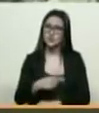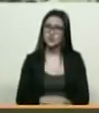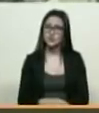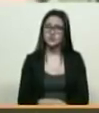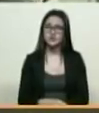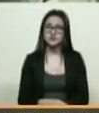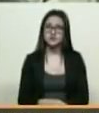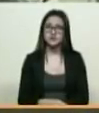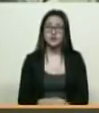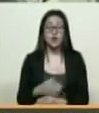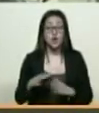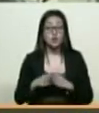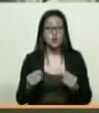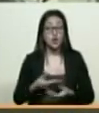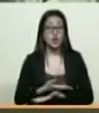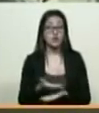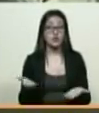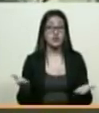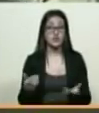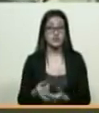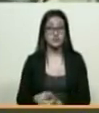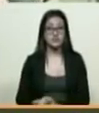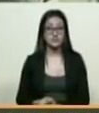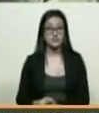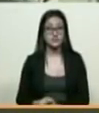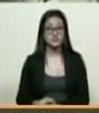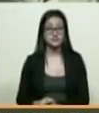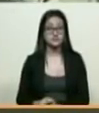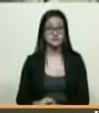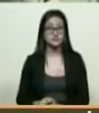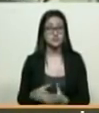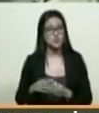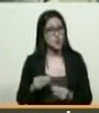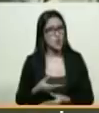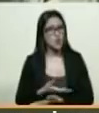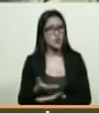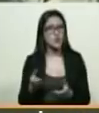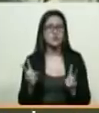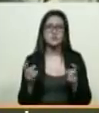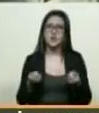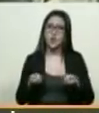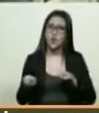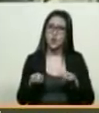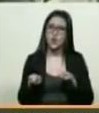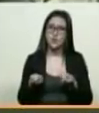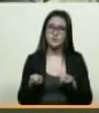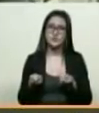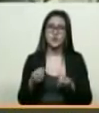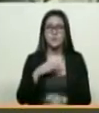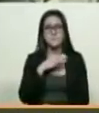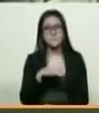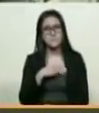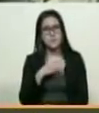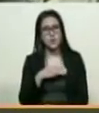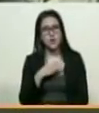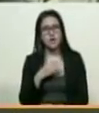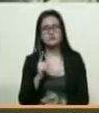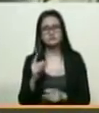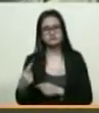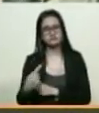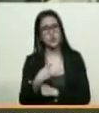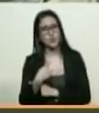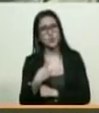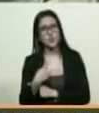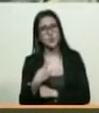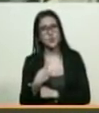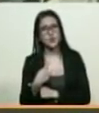estamos obligados todos los actores económicos del país, moralmente estamos obligados